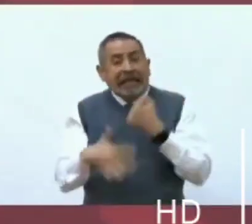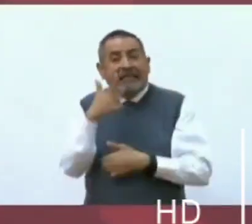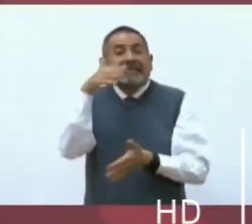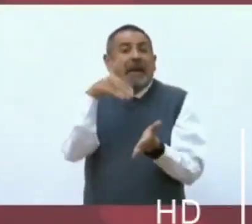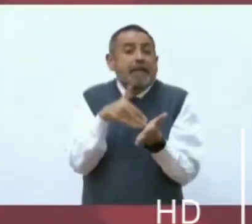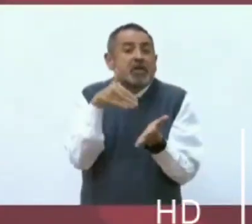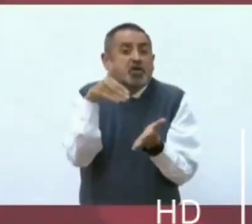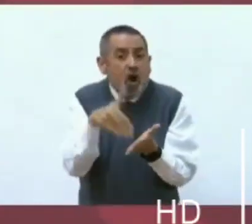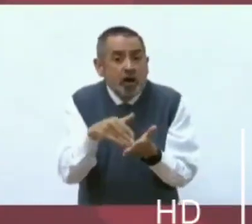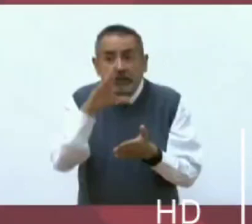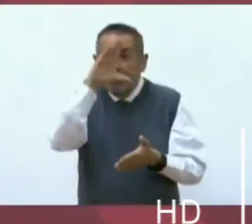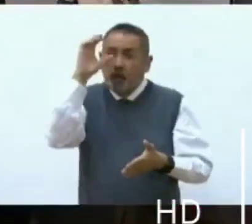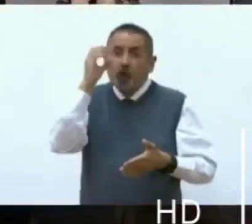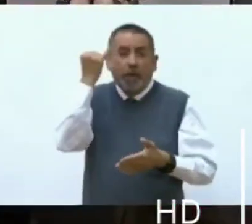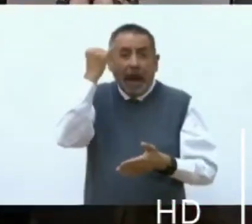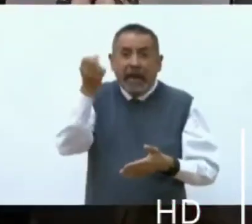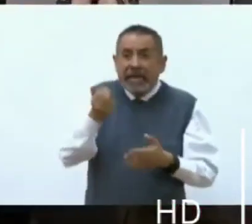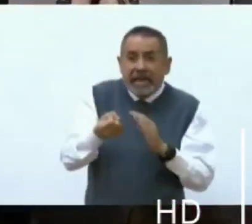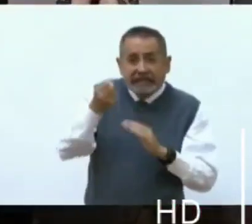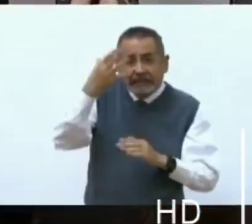imágenes.